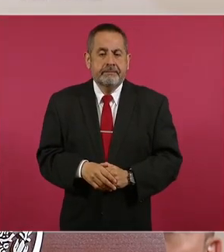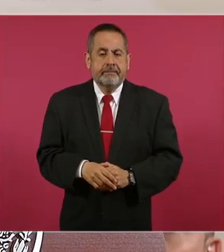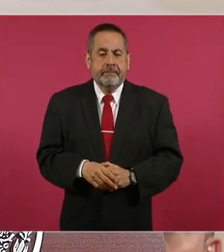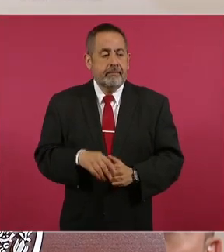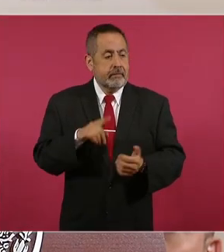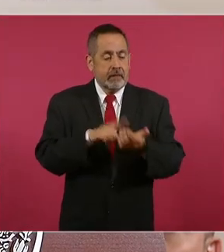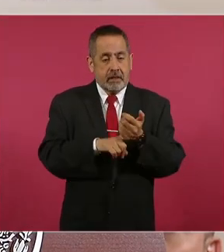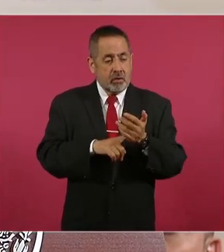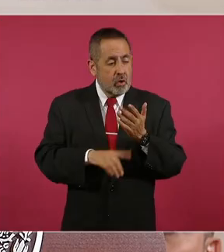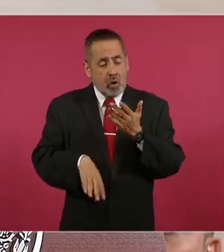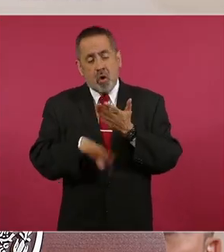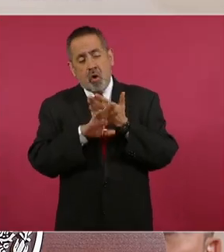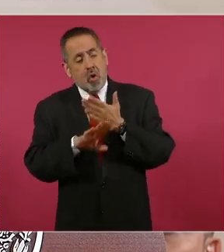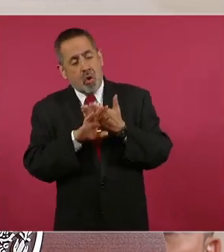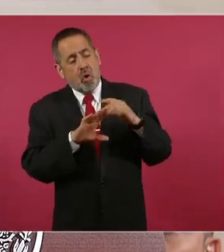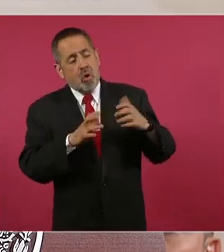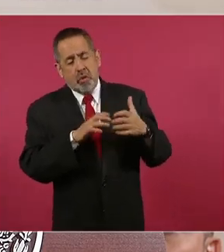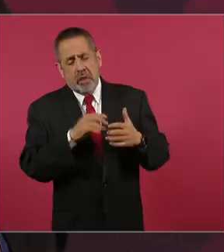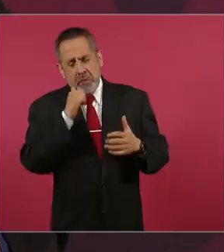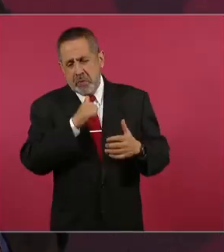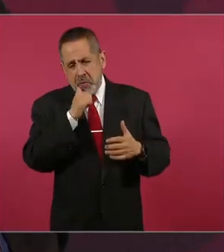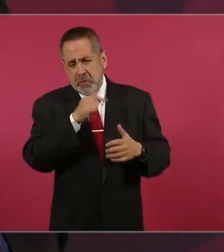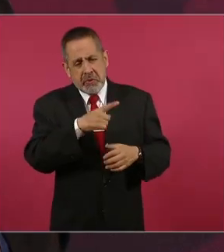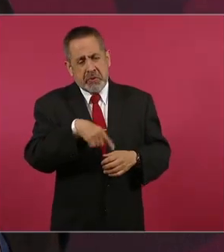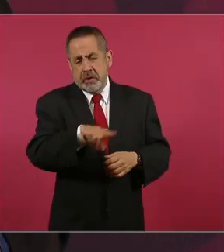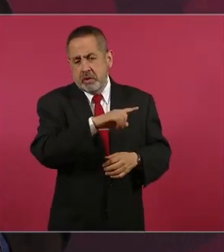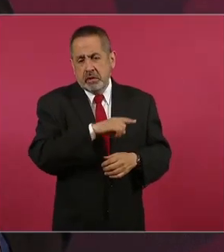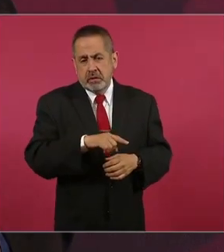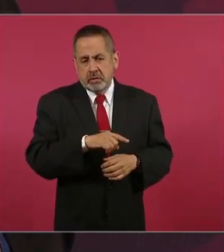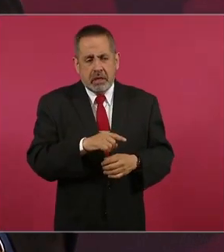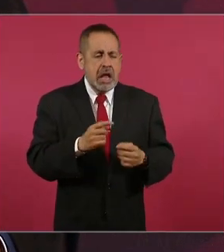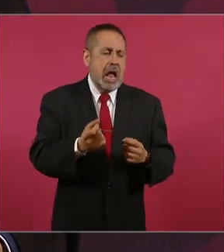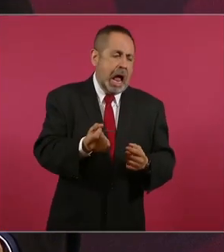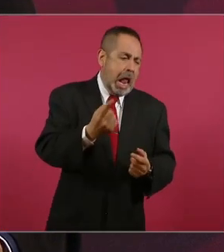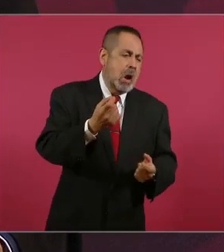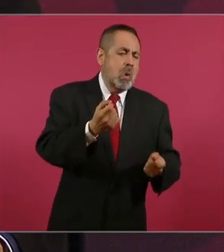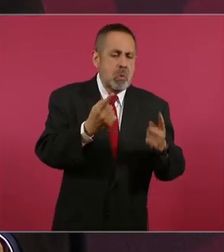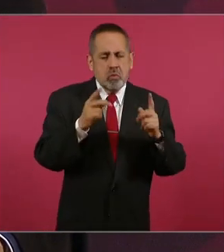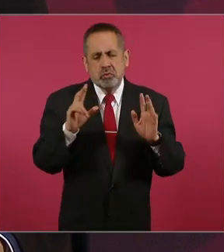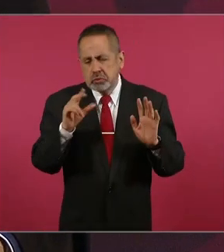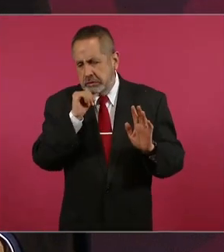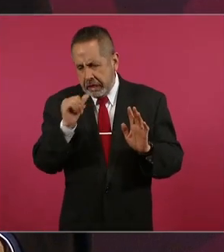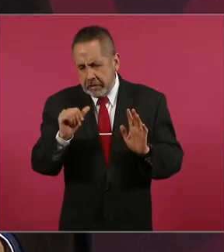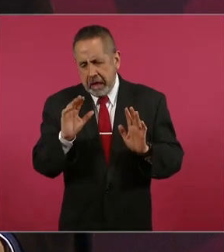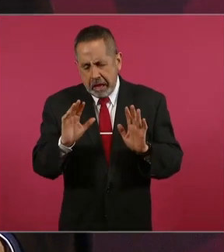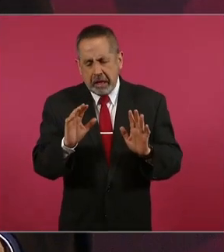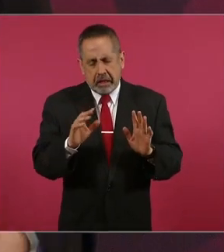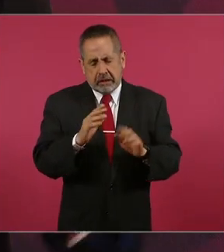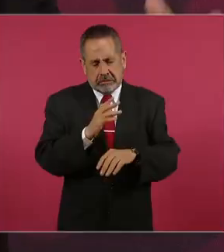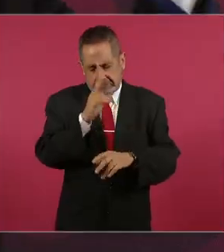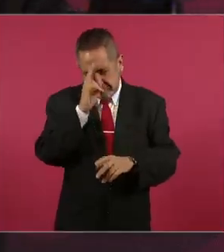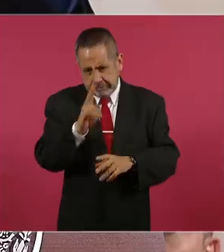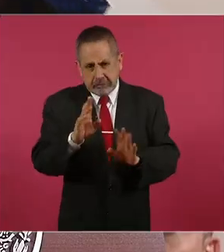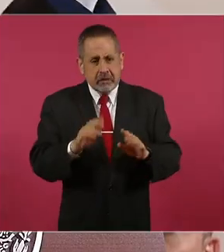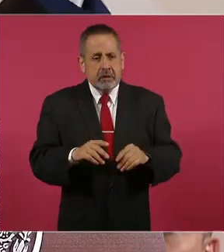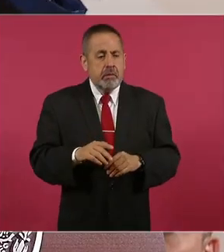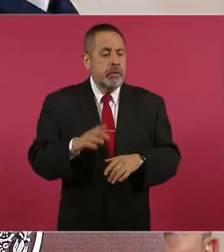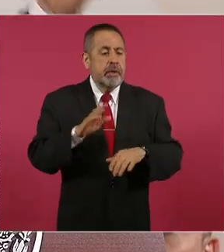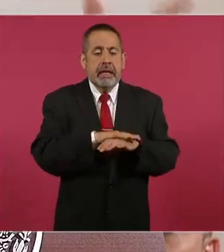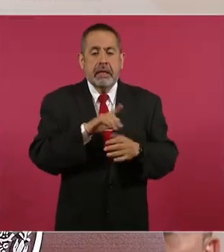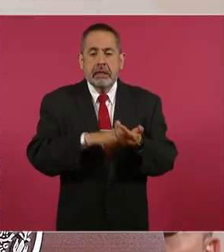han estado en contra de nosotros, con honrosas excepciones, por los